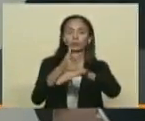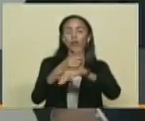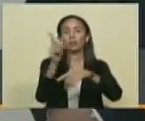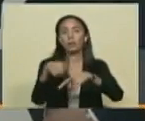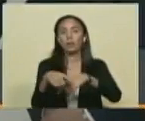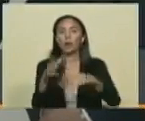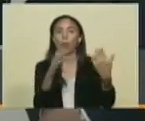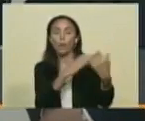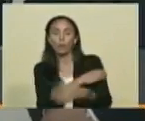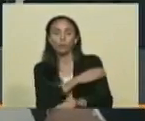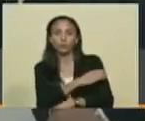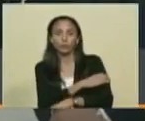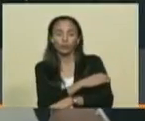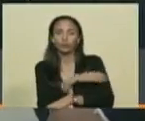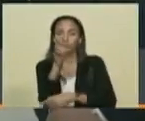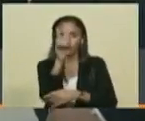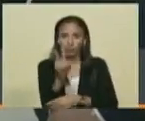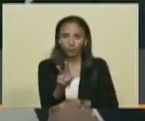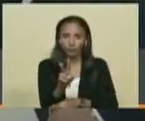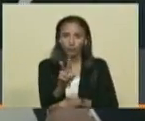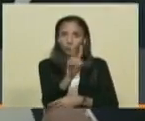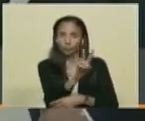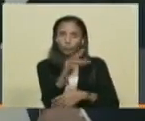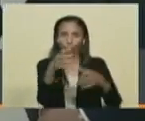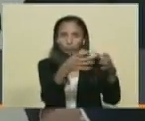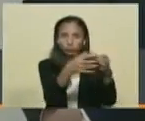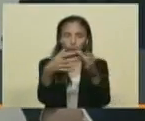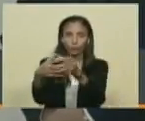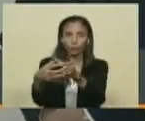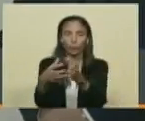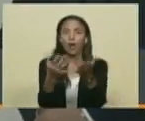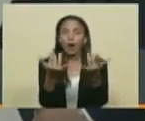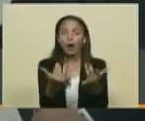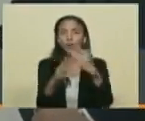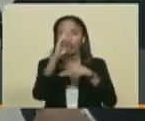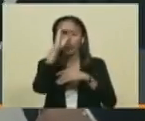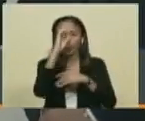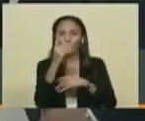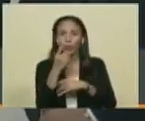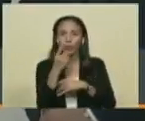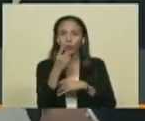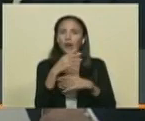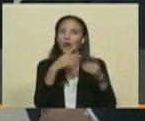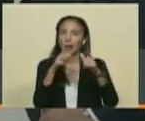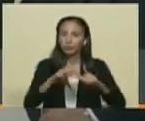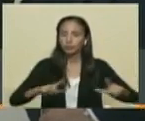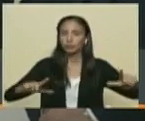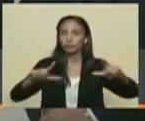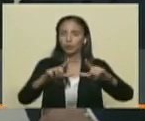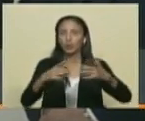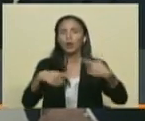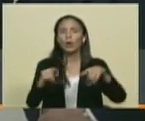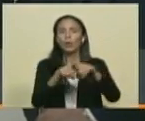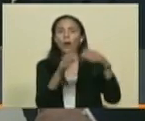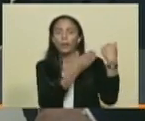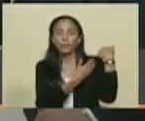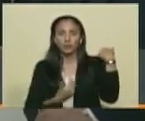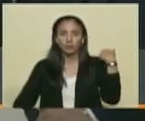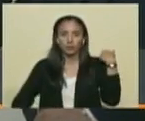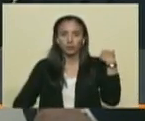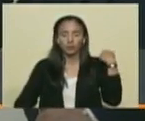la oposición de ese país, teniendo a la República Dominicana como anfitrión y al presidente Danilo Medina a la